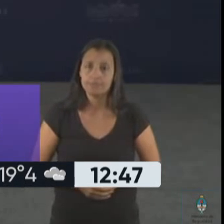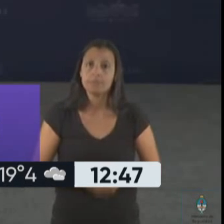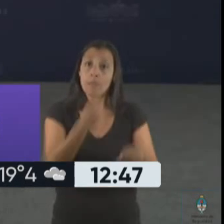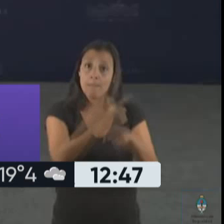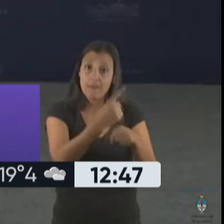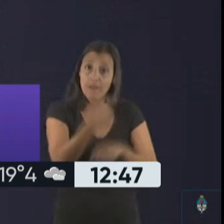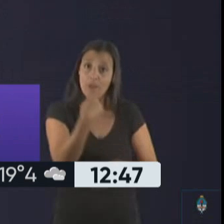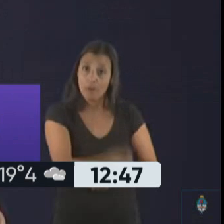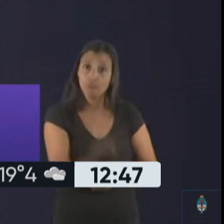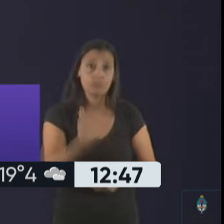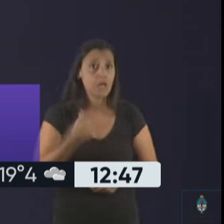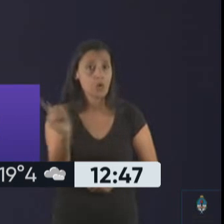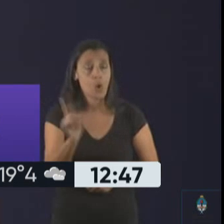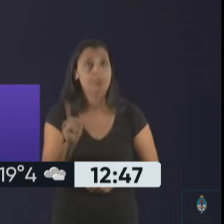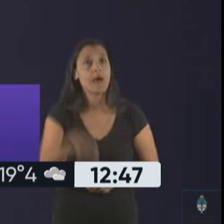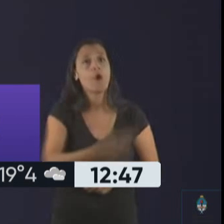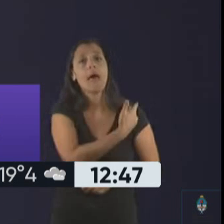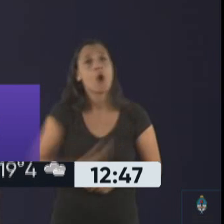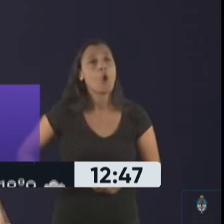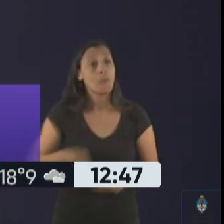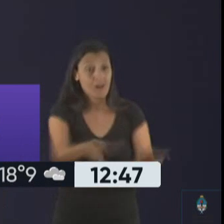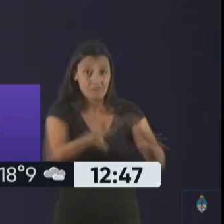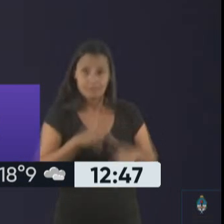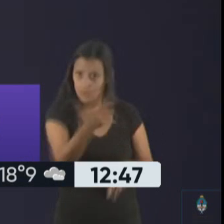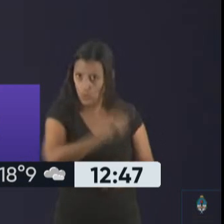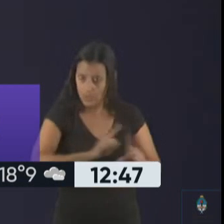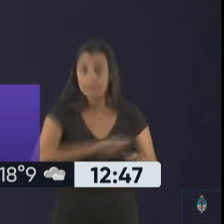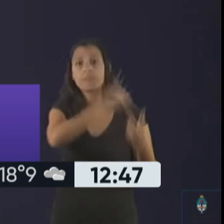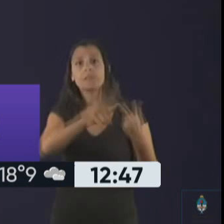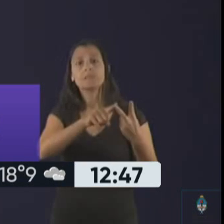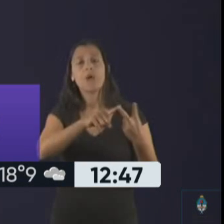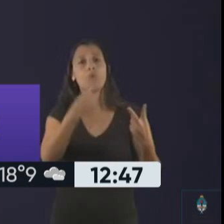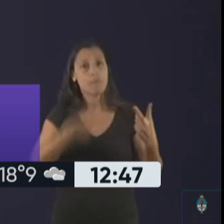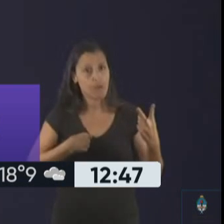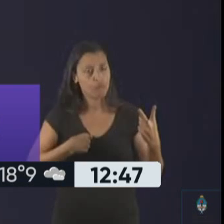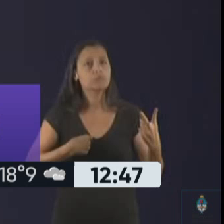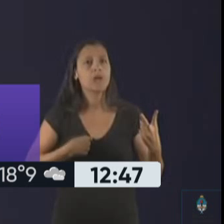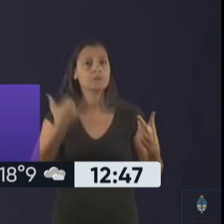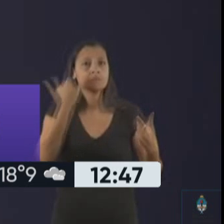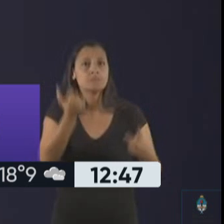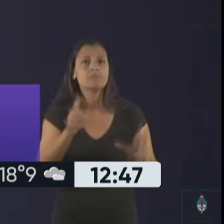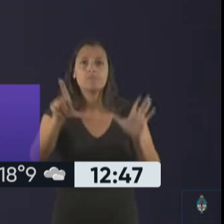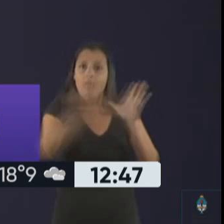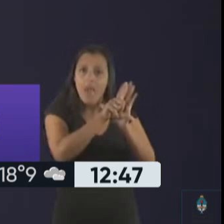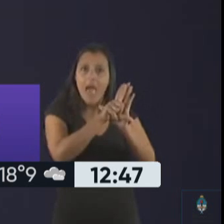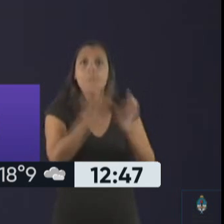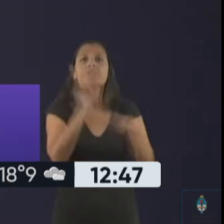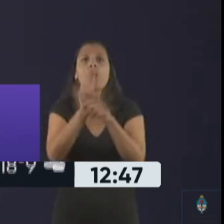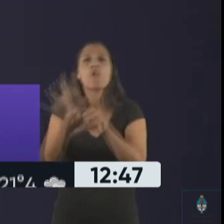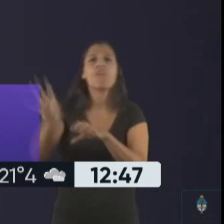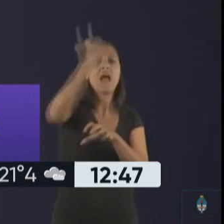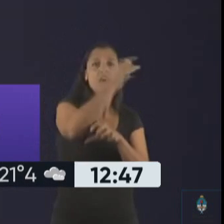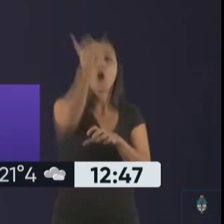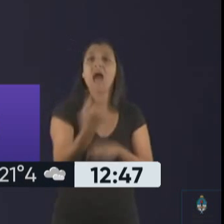no está en la agenda del Gobierno lo que acabas de plantear. En segundo lugar, ya nuestra propia Ley de Seguridad Interior prevé en